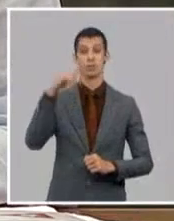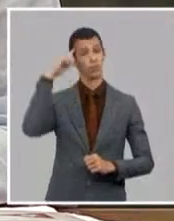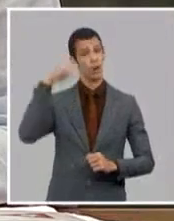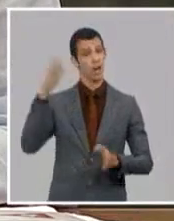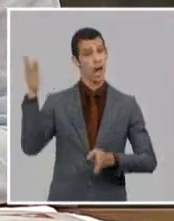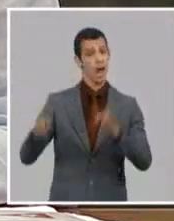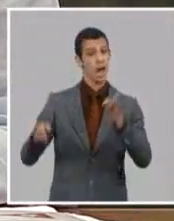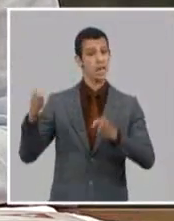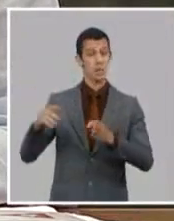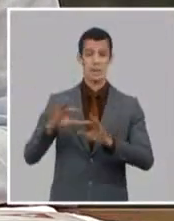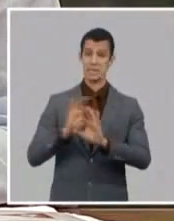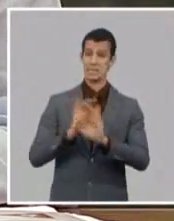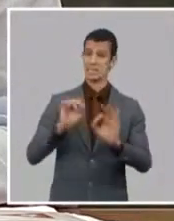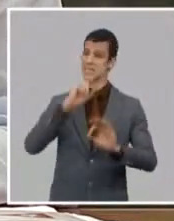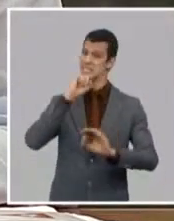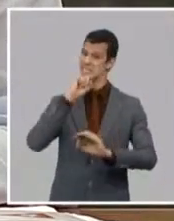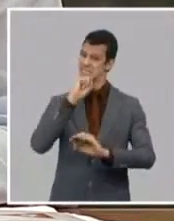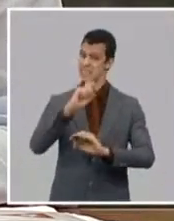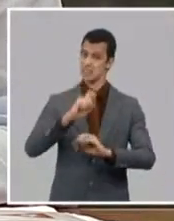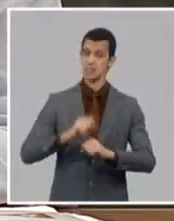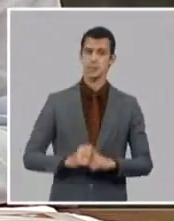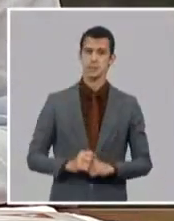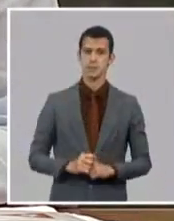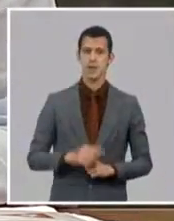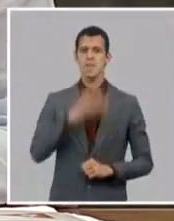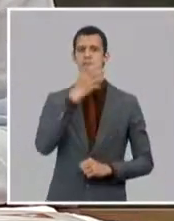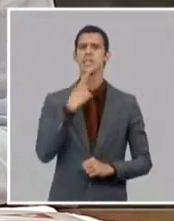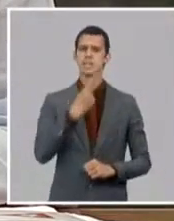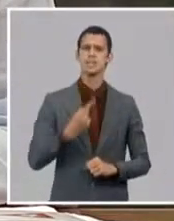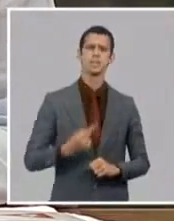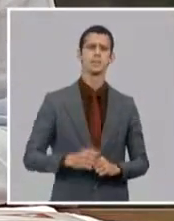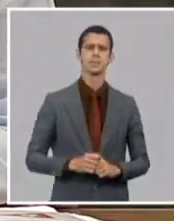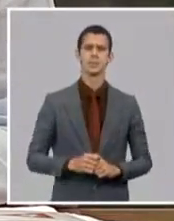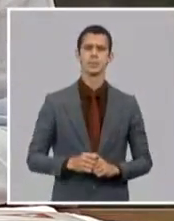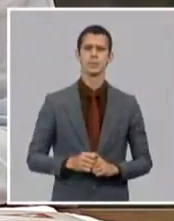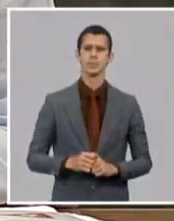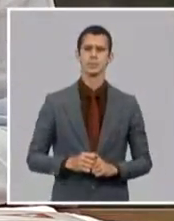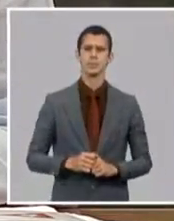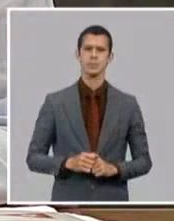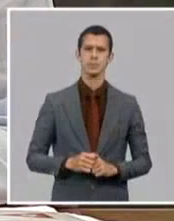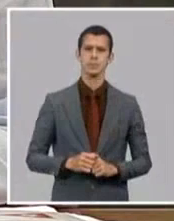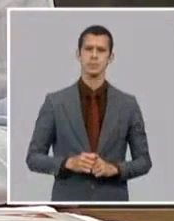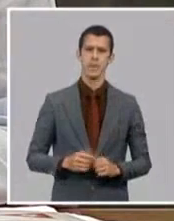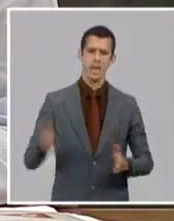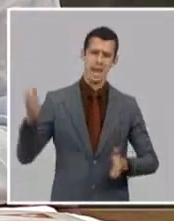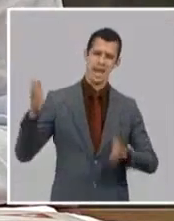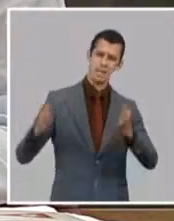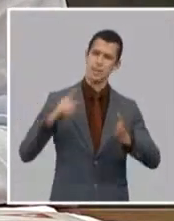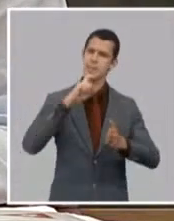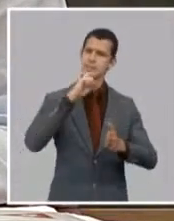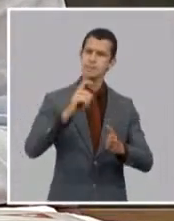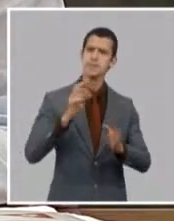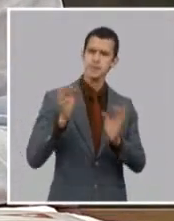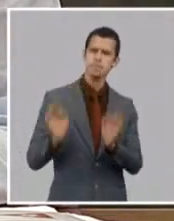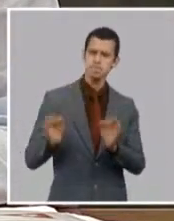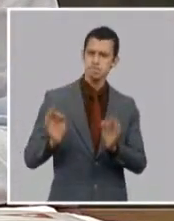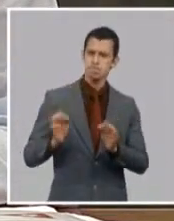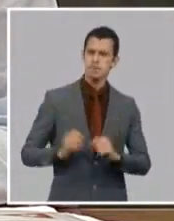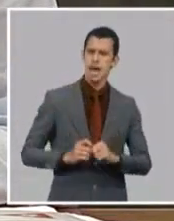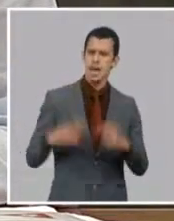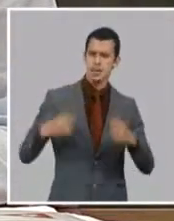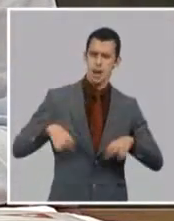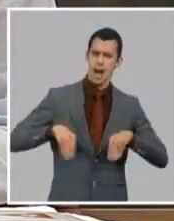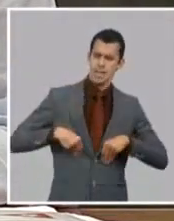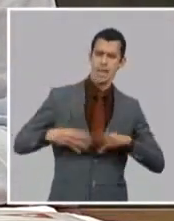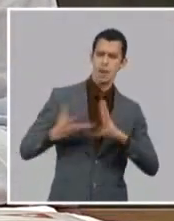los tiempos difíciles son los tiempos difíciles. En los tiempos difíciles el número de vacilantes aumenta. En los tiempos